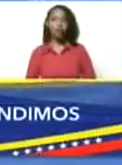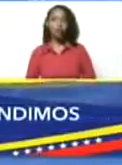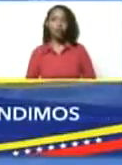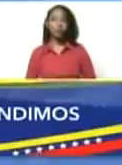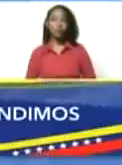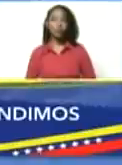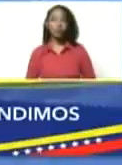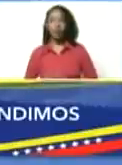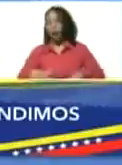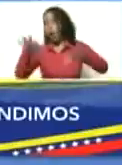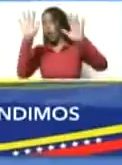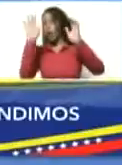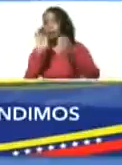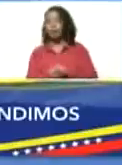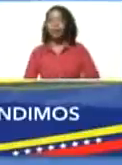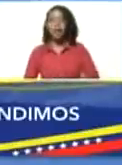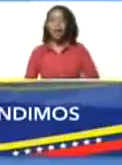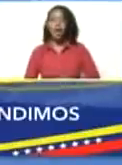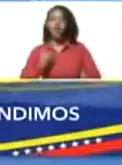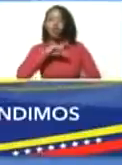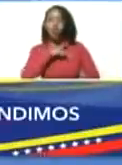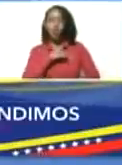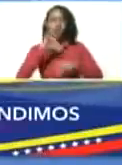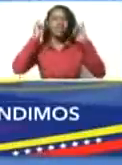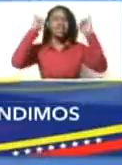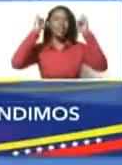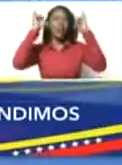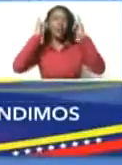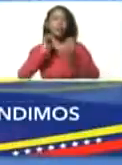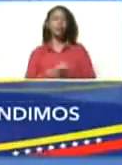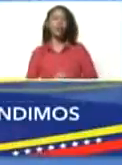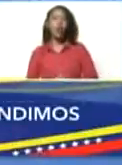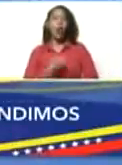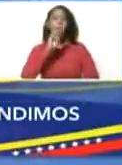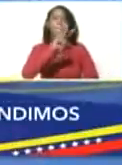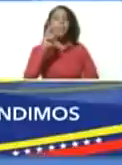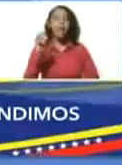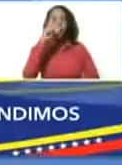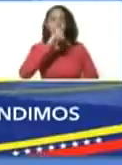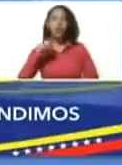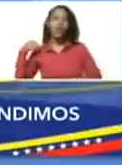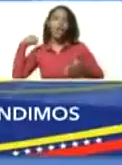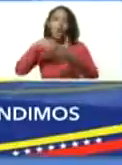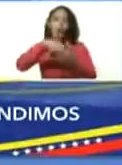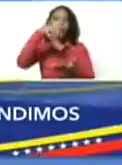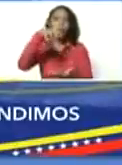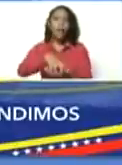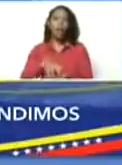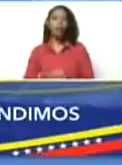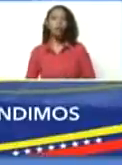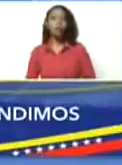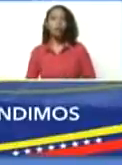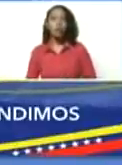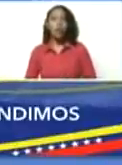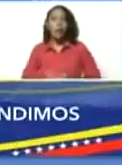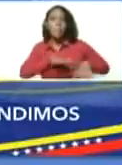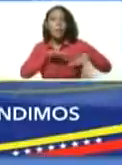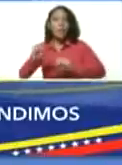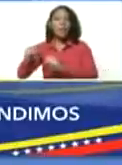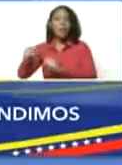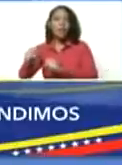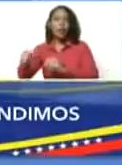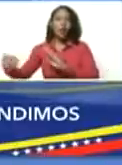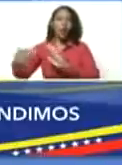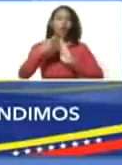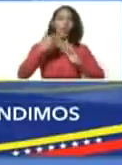febrero de 1992. Naguará. Estaremos conmemorando los 20 años del golpe de Estado imperialista oligárquico